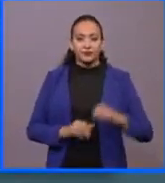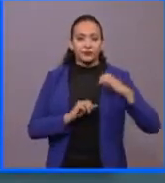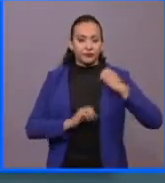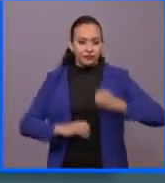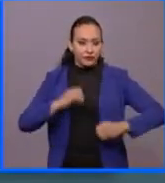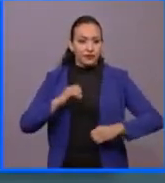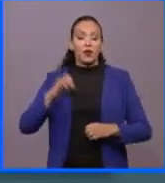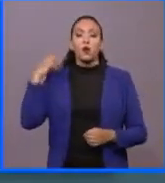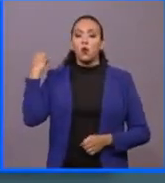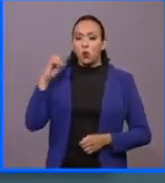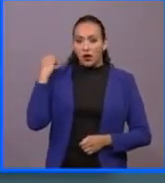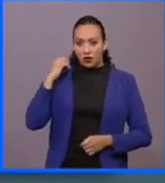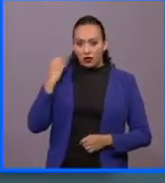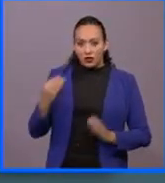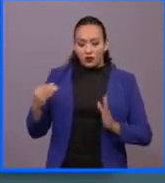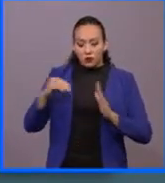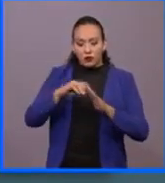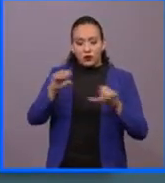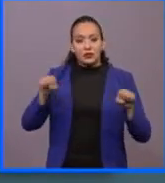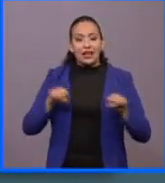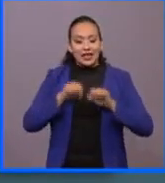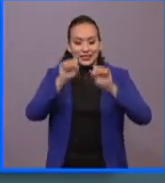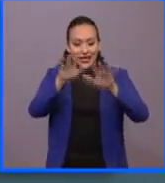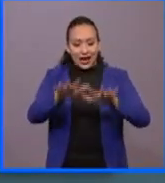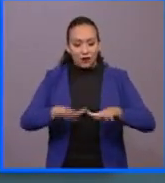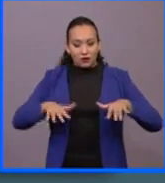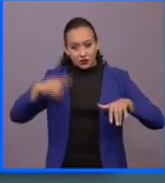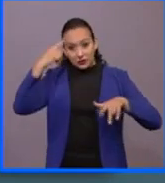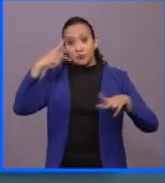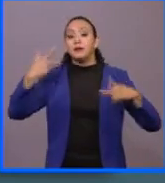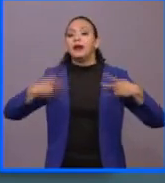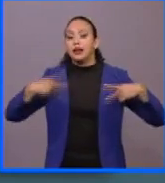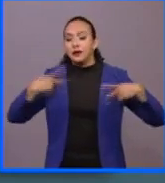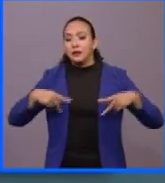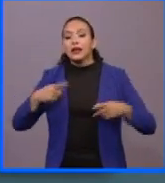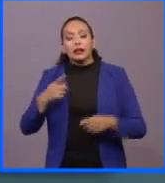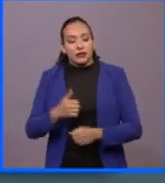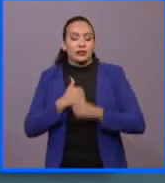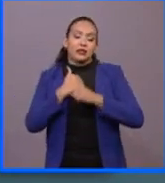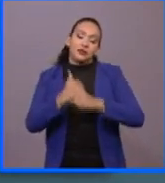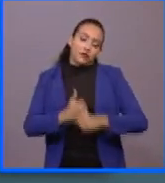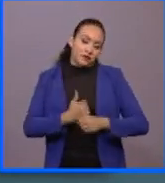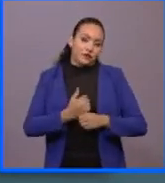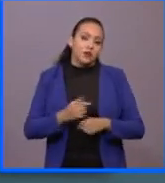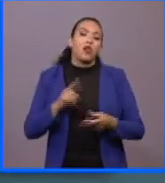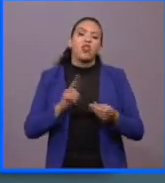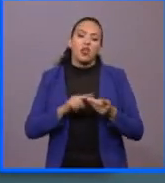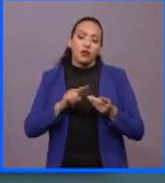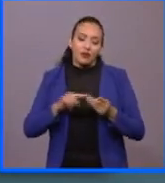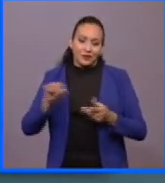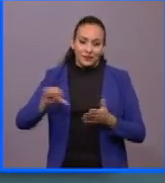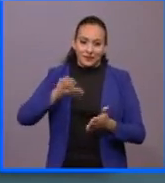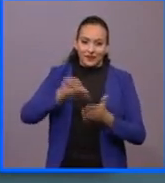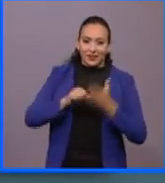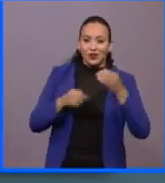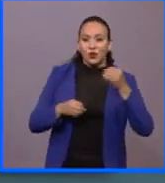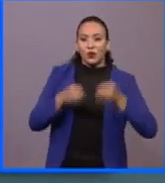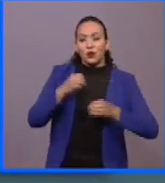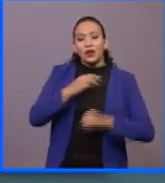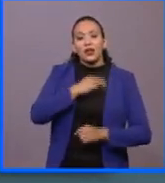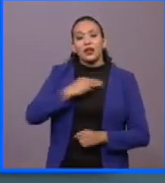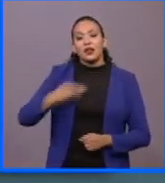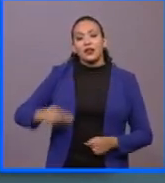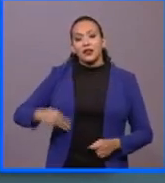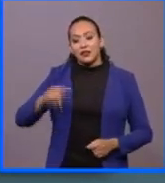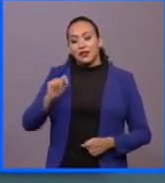Poder Judicial de Oaxaca instaló la sala de audiencias para personas en condición de vulnerabilidad, ubicada en el Centro de Justicia del